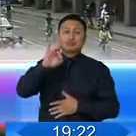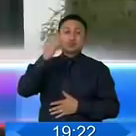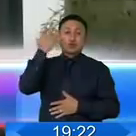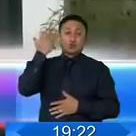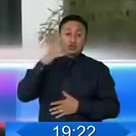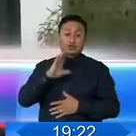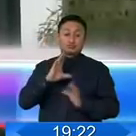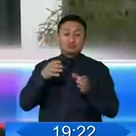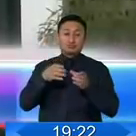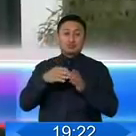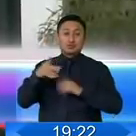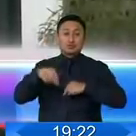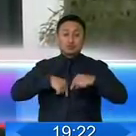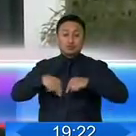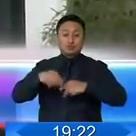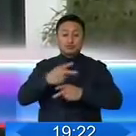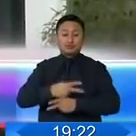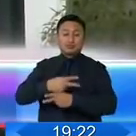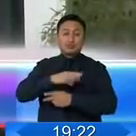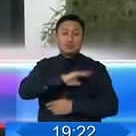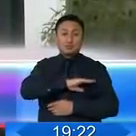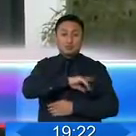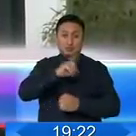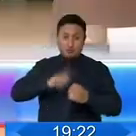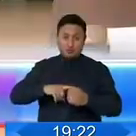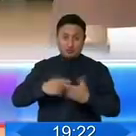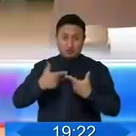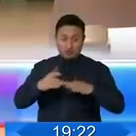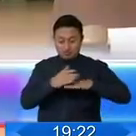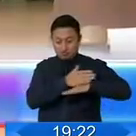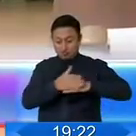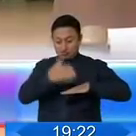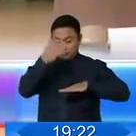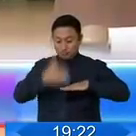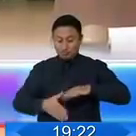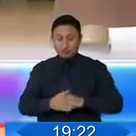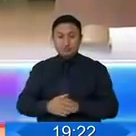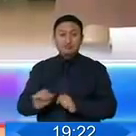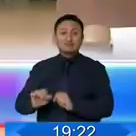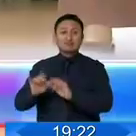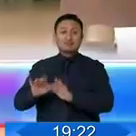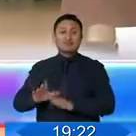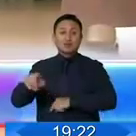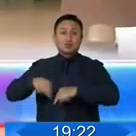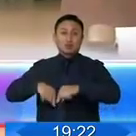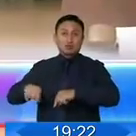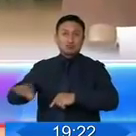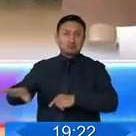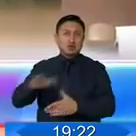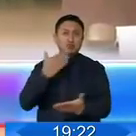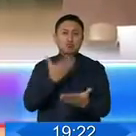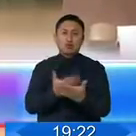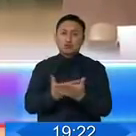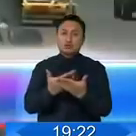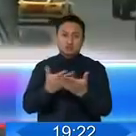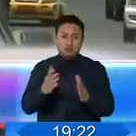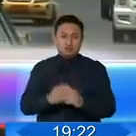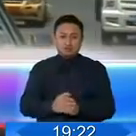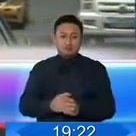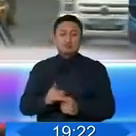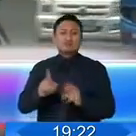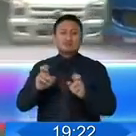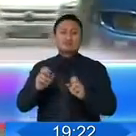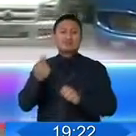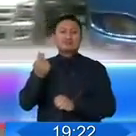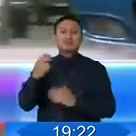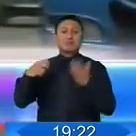dio la Comisión de Movilidad del Consejo Metropolitano de Quito para que la Secretaría de Movilidad presente una propuesta definitiva sobre las